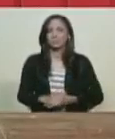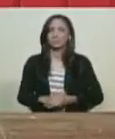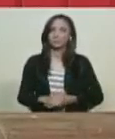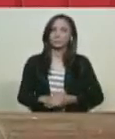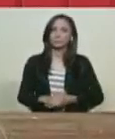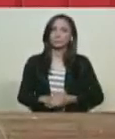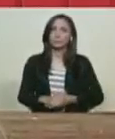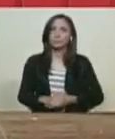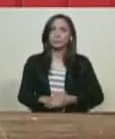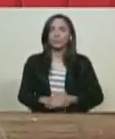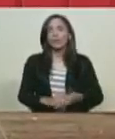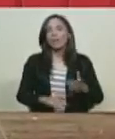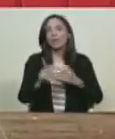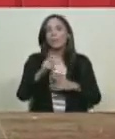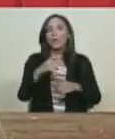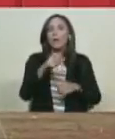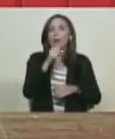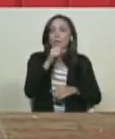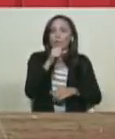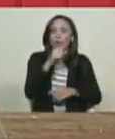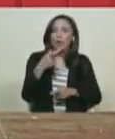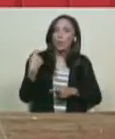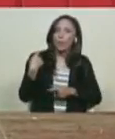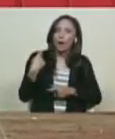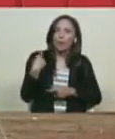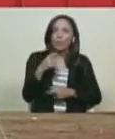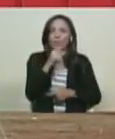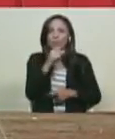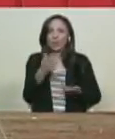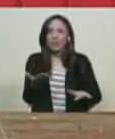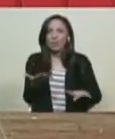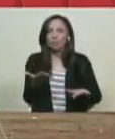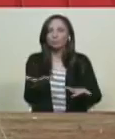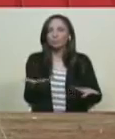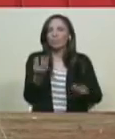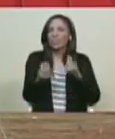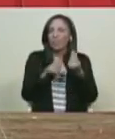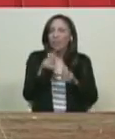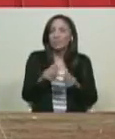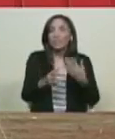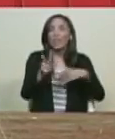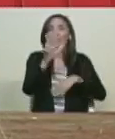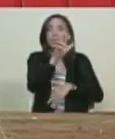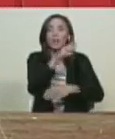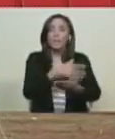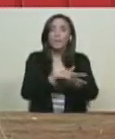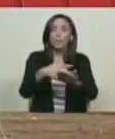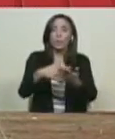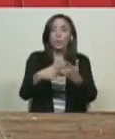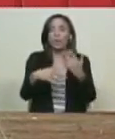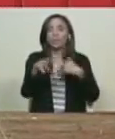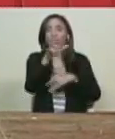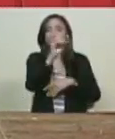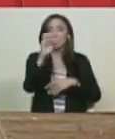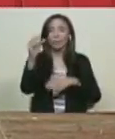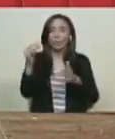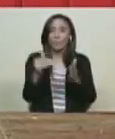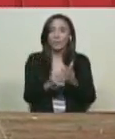Si no fuera por los pensionados y pensionadas, que hemos llegado a 3.300.000,